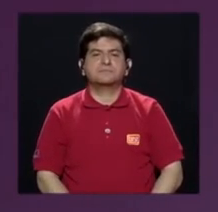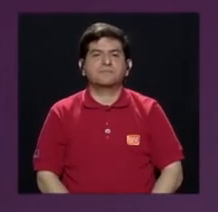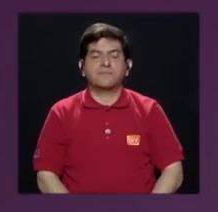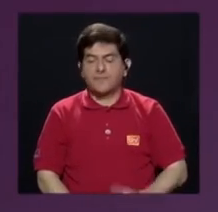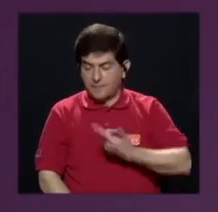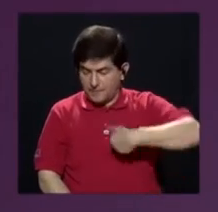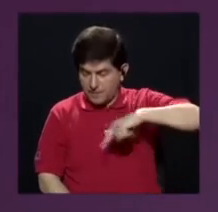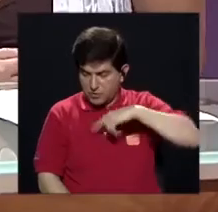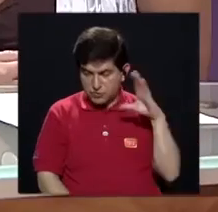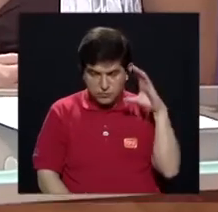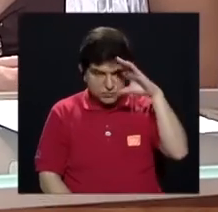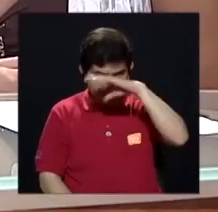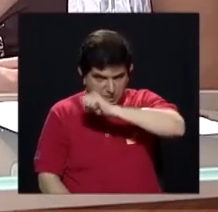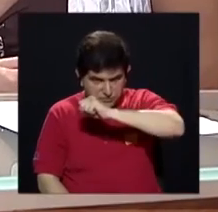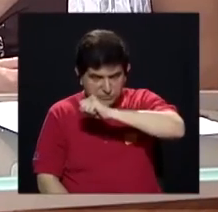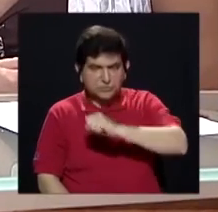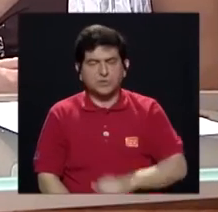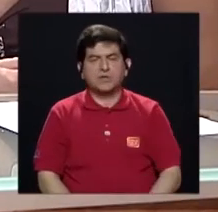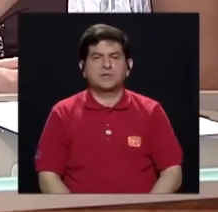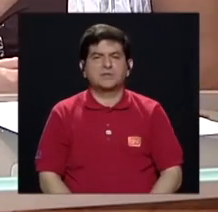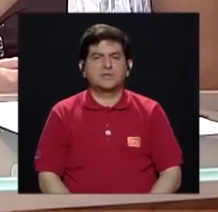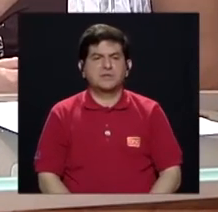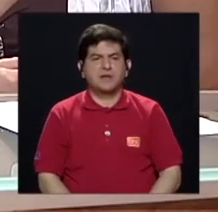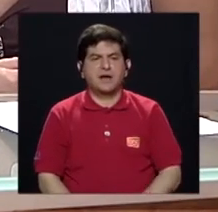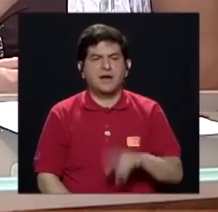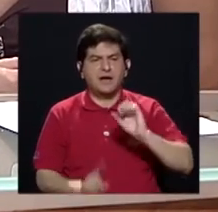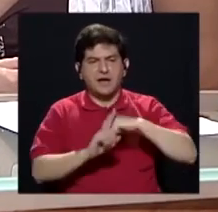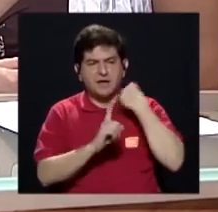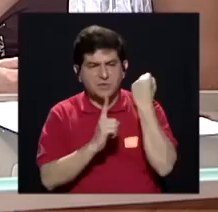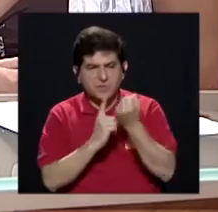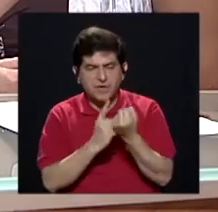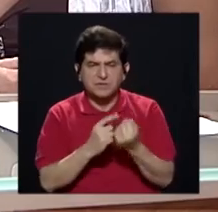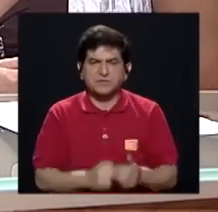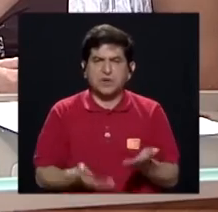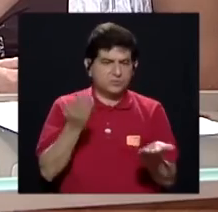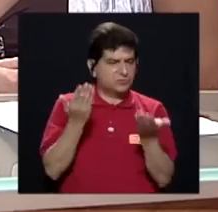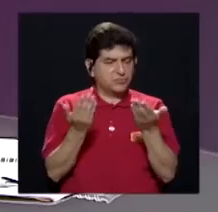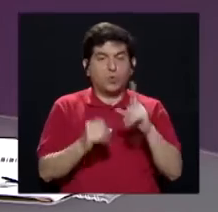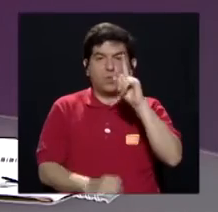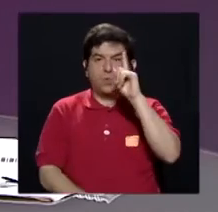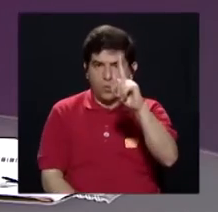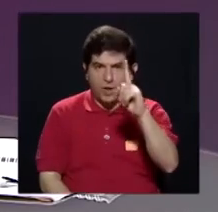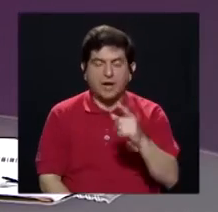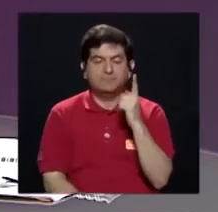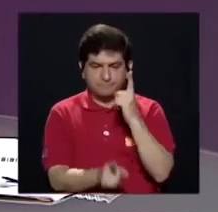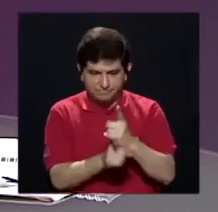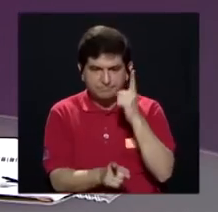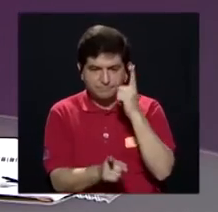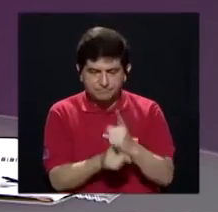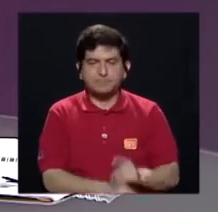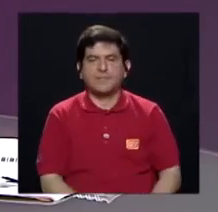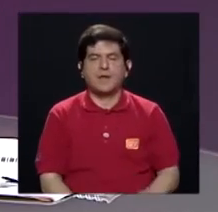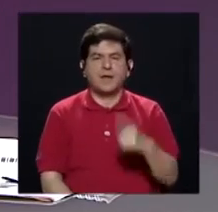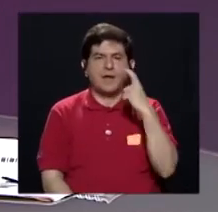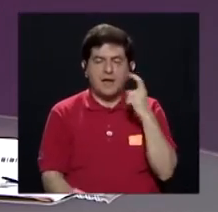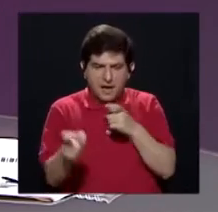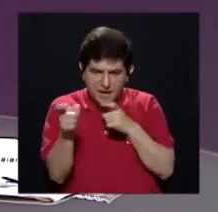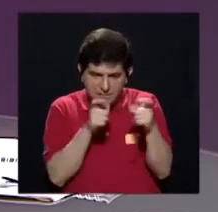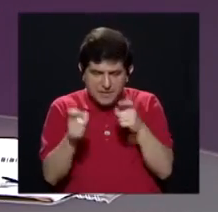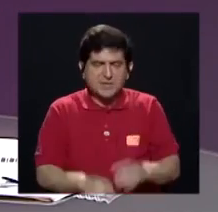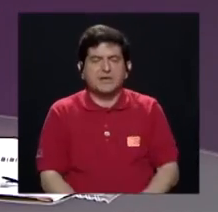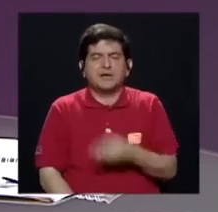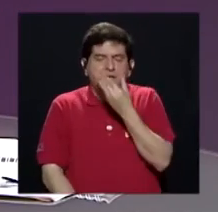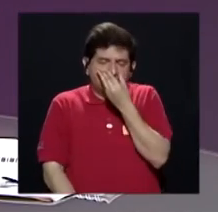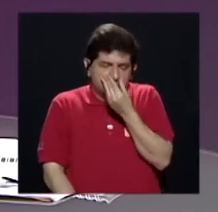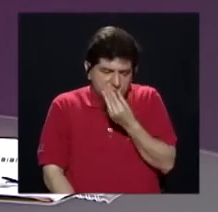nos dimos cuenta que hay muchas analogías. Una de ellas es que efectivamente el patriarcado ha generado